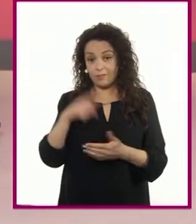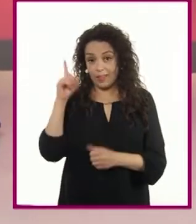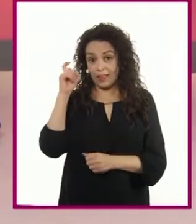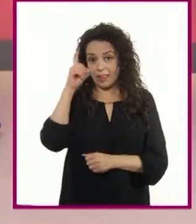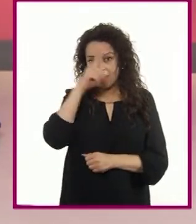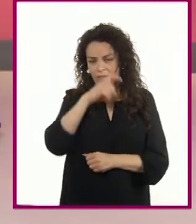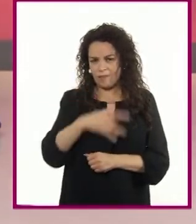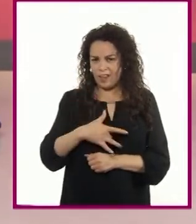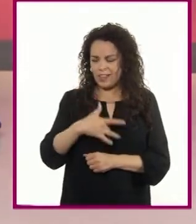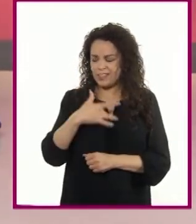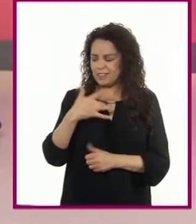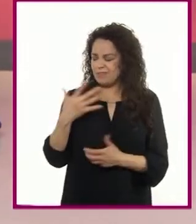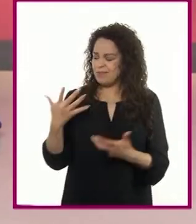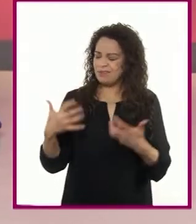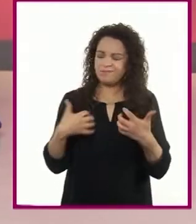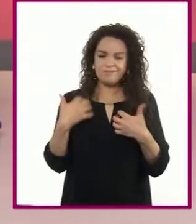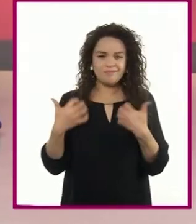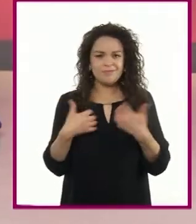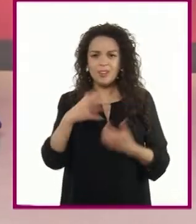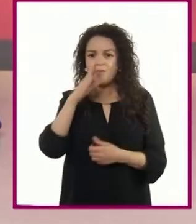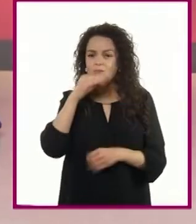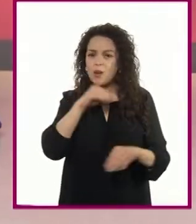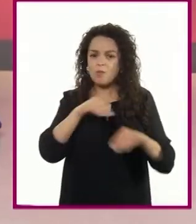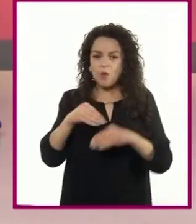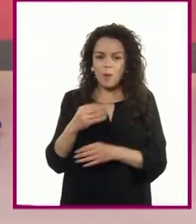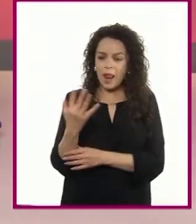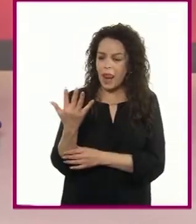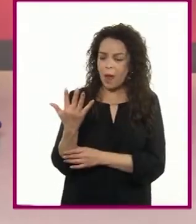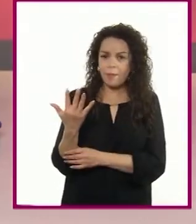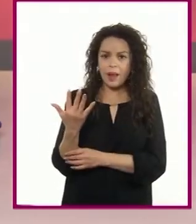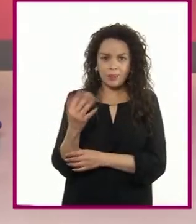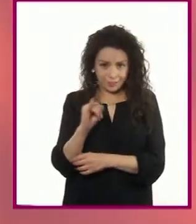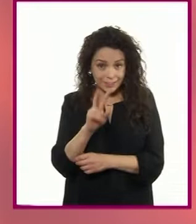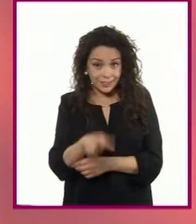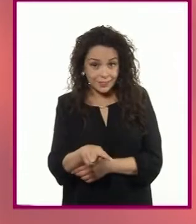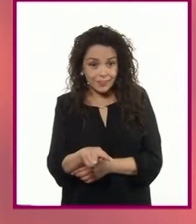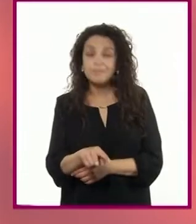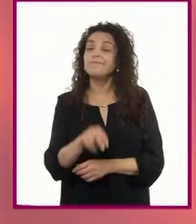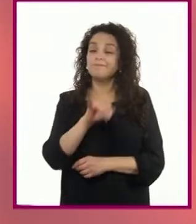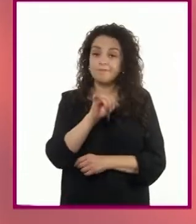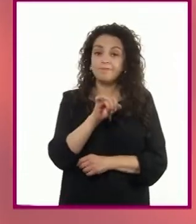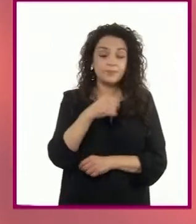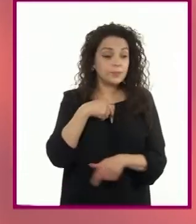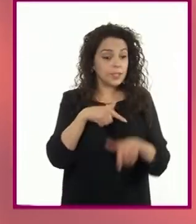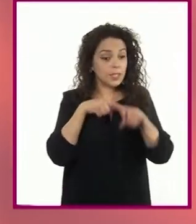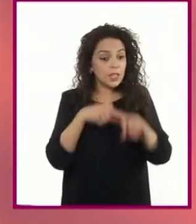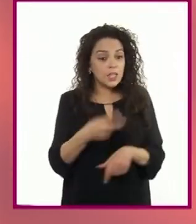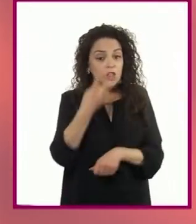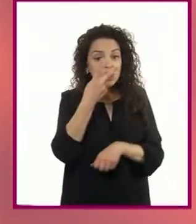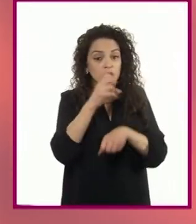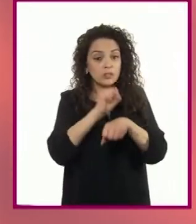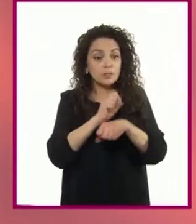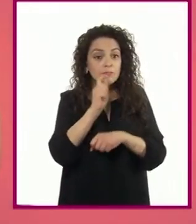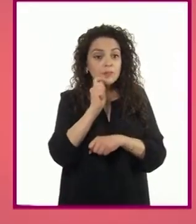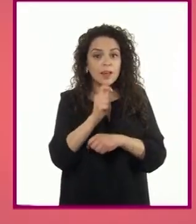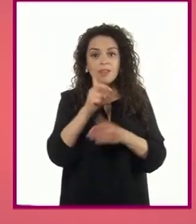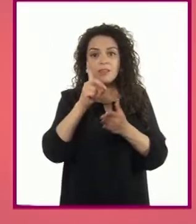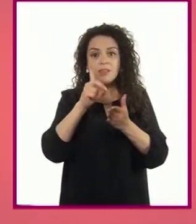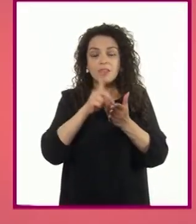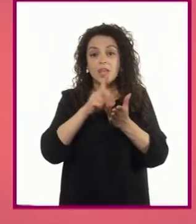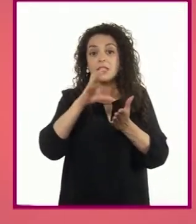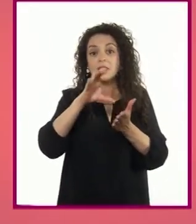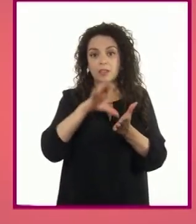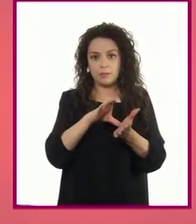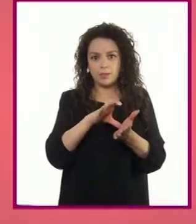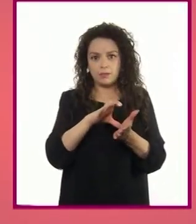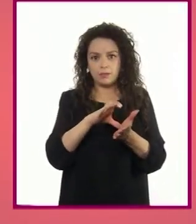tener movilidad en la mano, ¿verdad? Así es. Y por 2 semanas presenté una discapacidad.